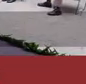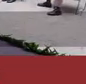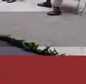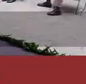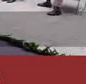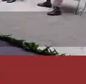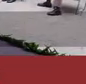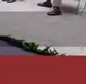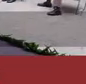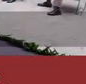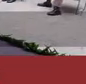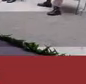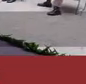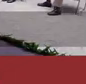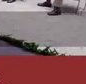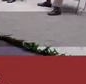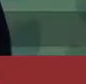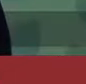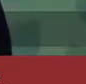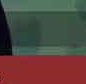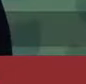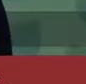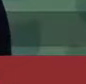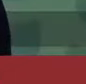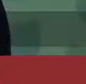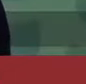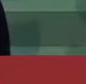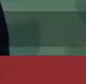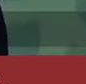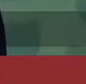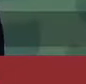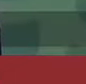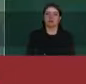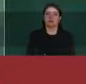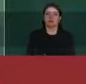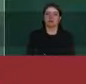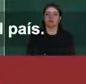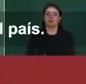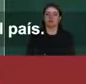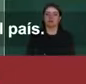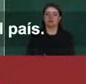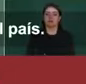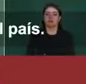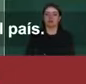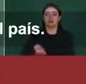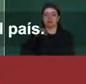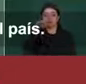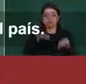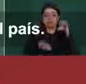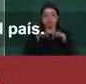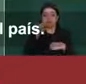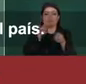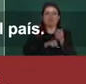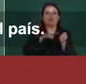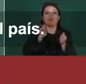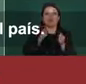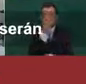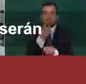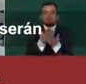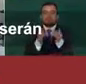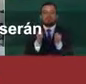plan de vacunación de refuerzo a adultos mayores en todo el